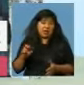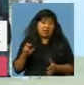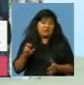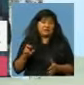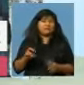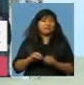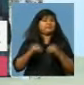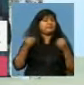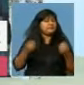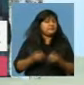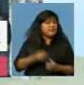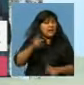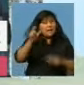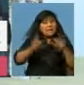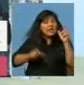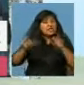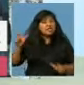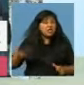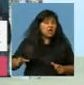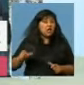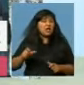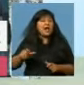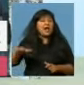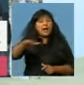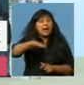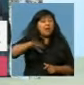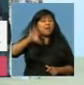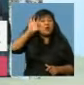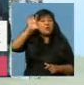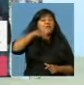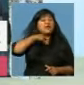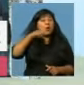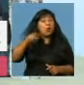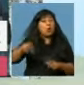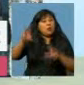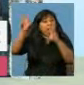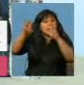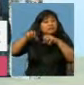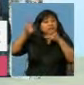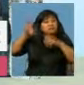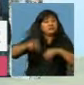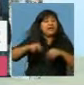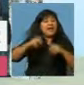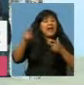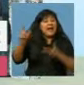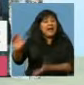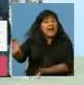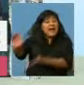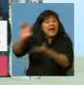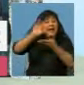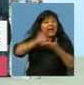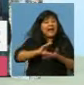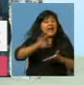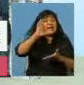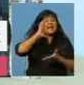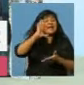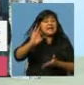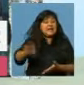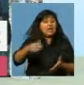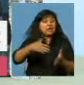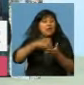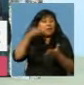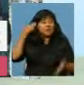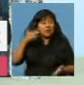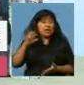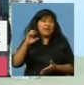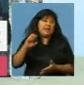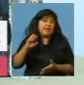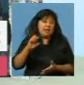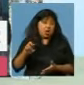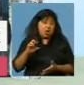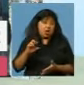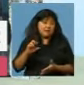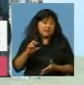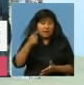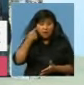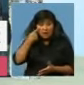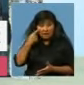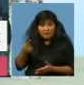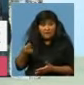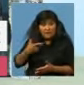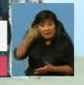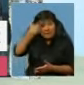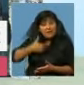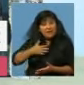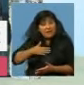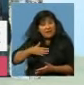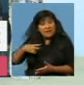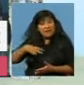400 y 500 millones de dólares vi en mi face que muchos preguntaban que